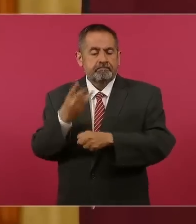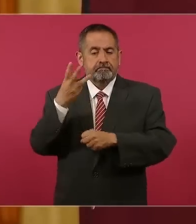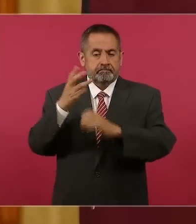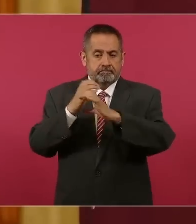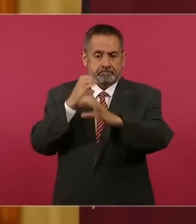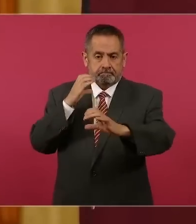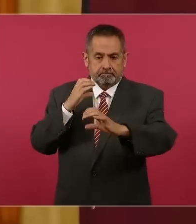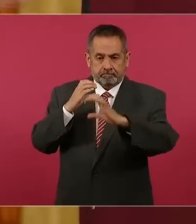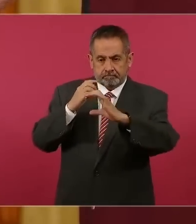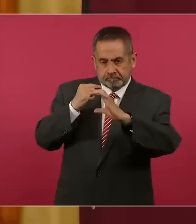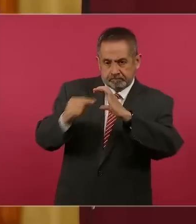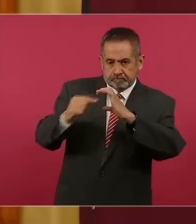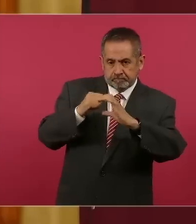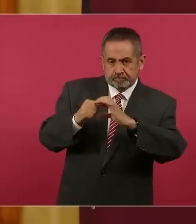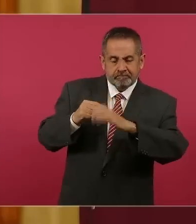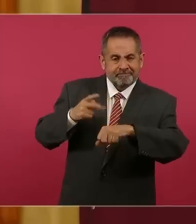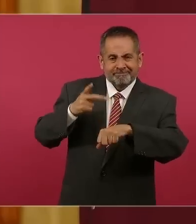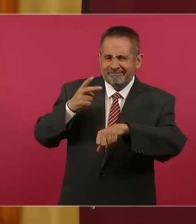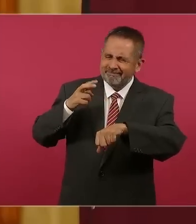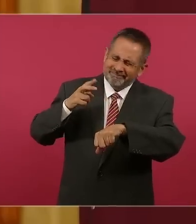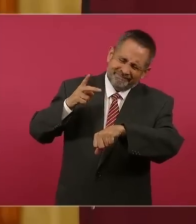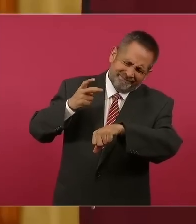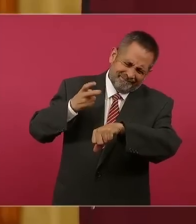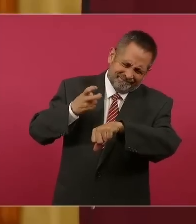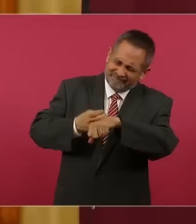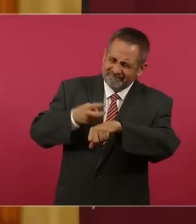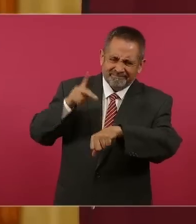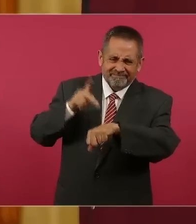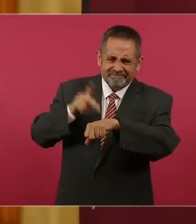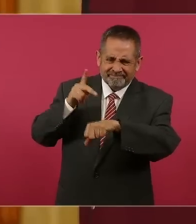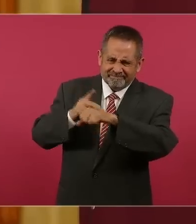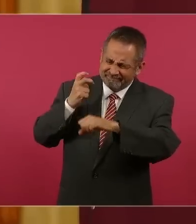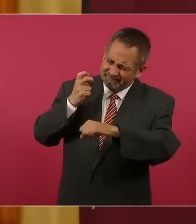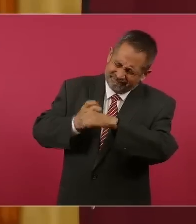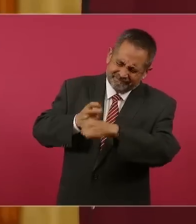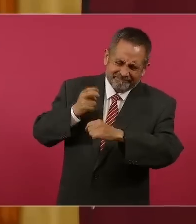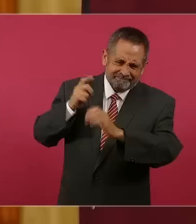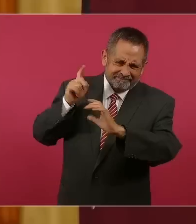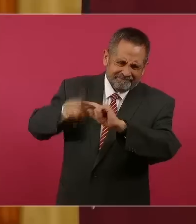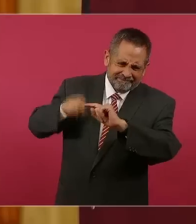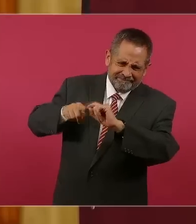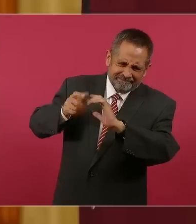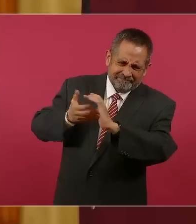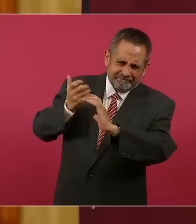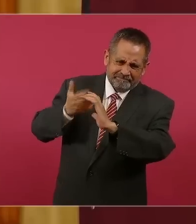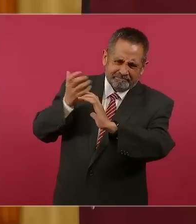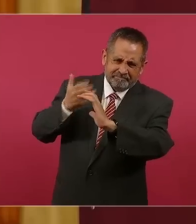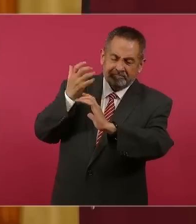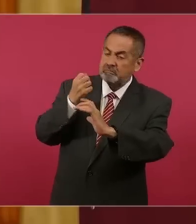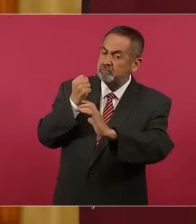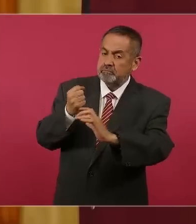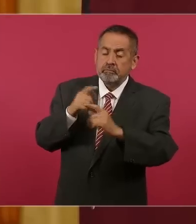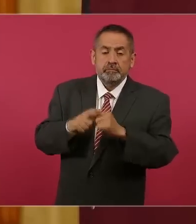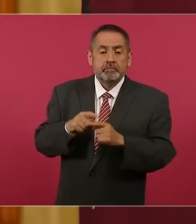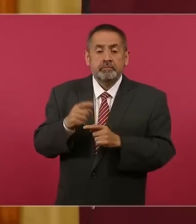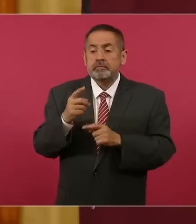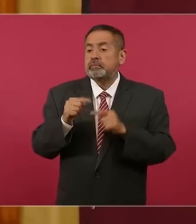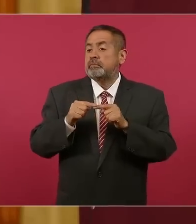túneles en roca y con una dificultad ingenieril muy fuerte, y estos 3 túneles tienen más